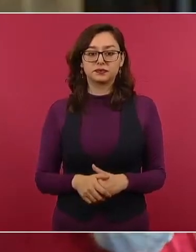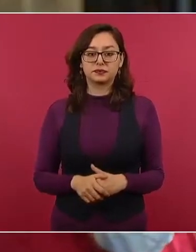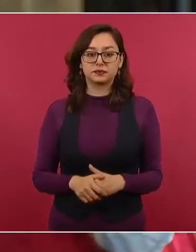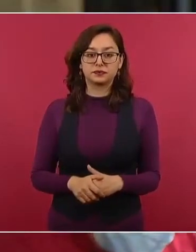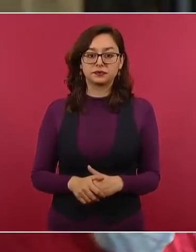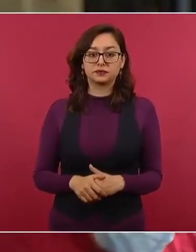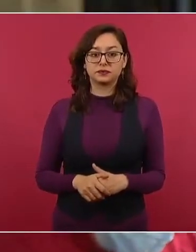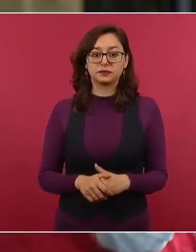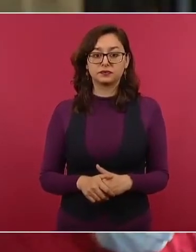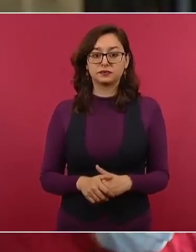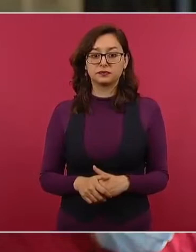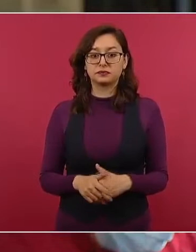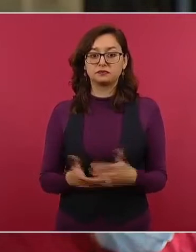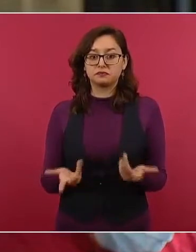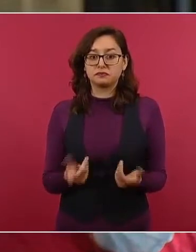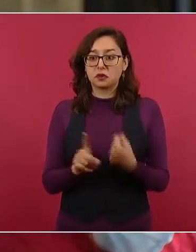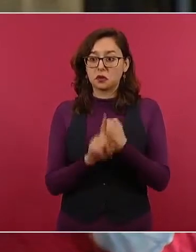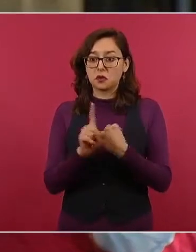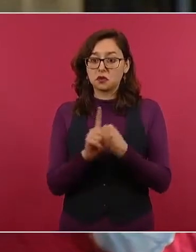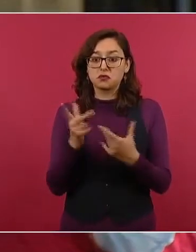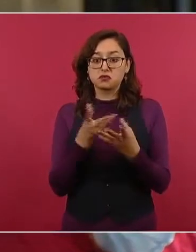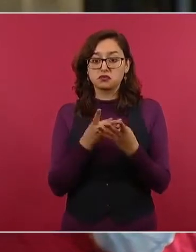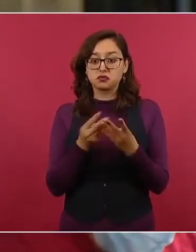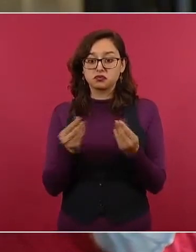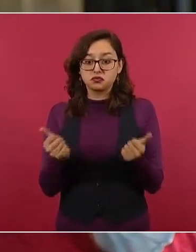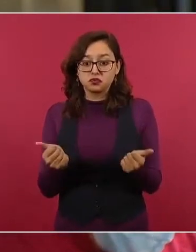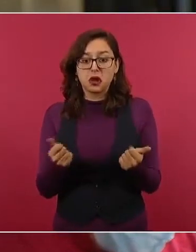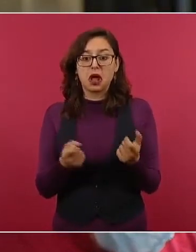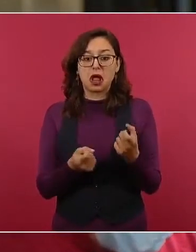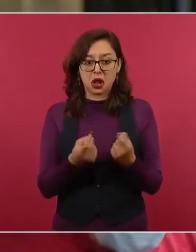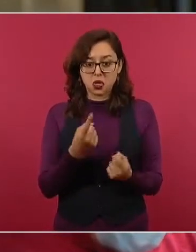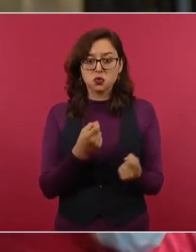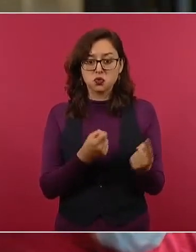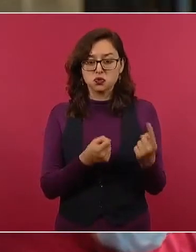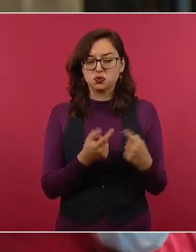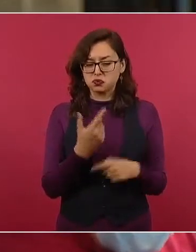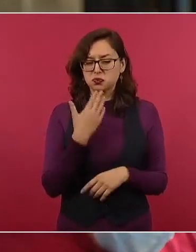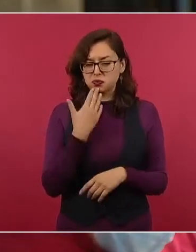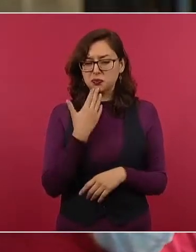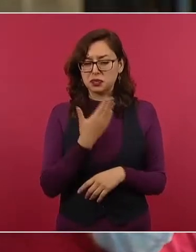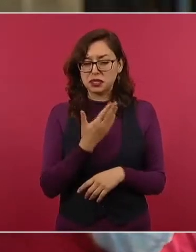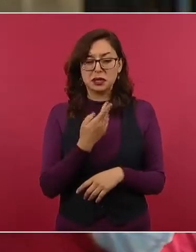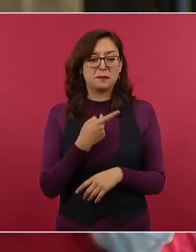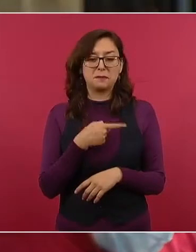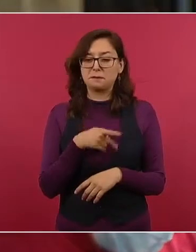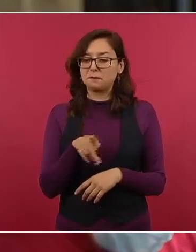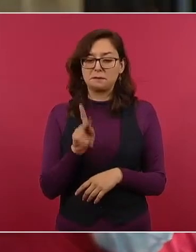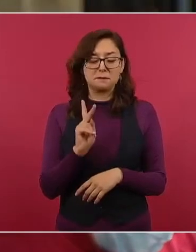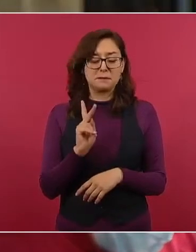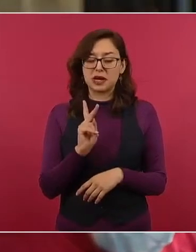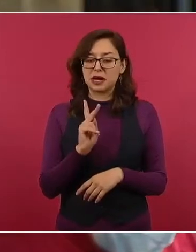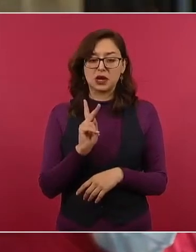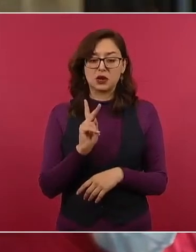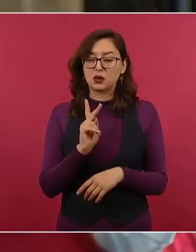problemas de los trabajadores portuarios, cosa que está bien. Sin embargo, no escucharon, el señor